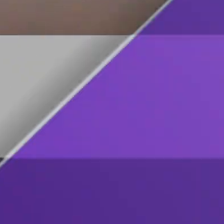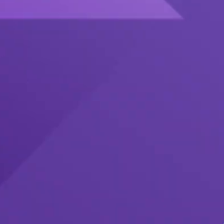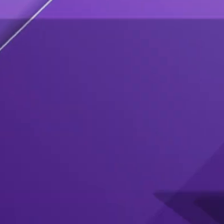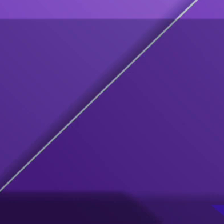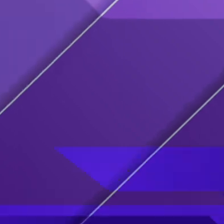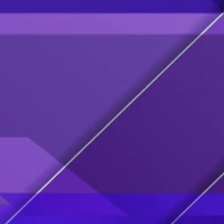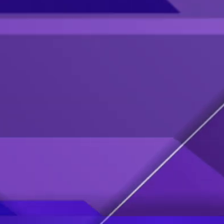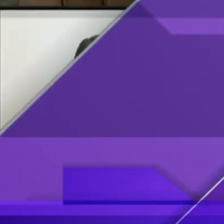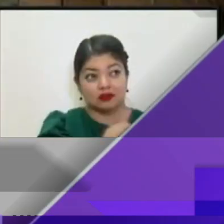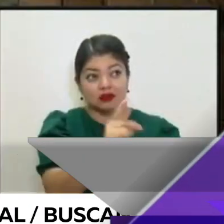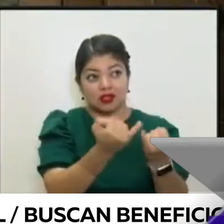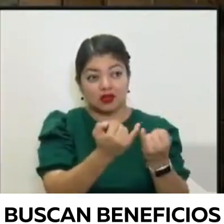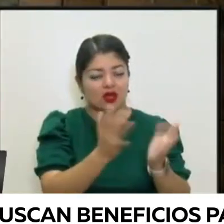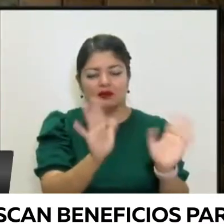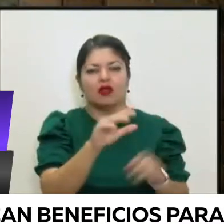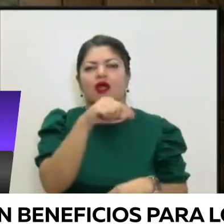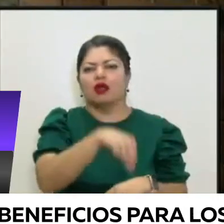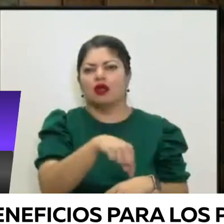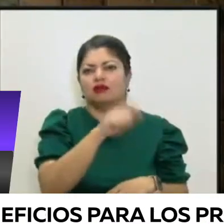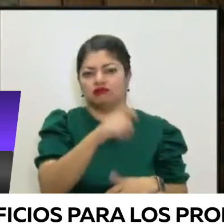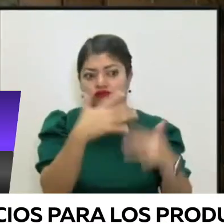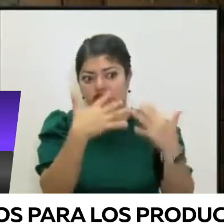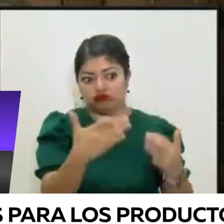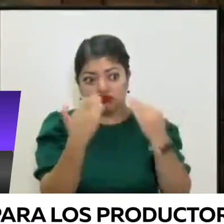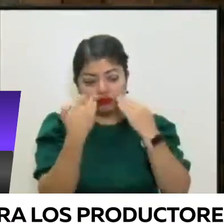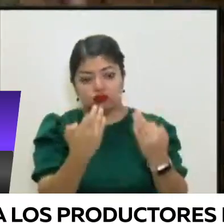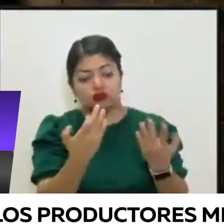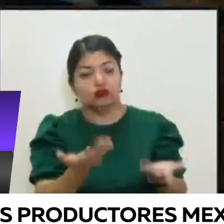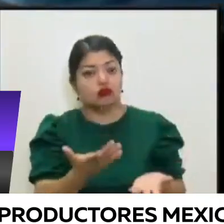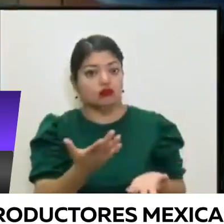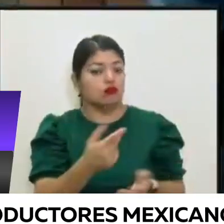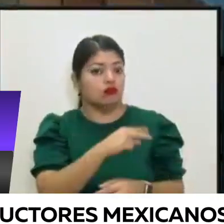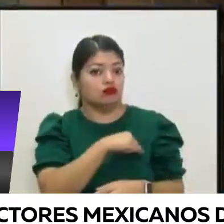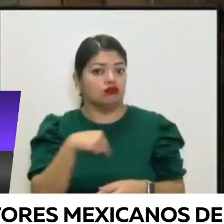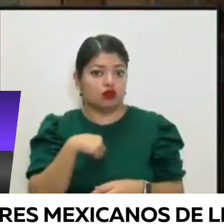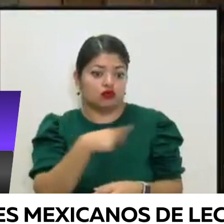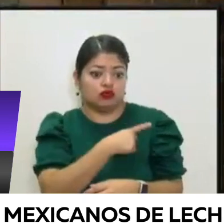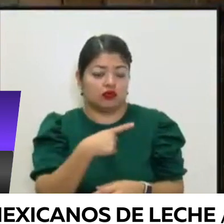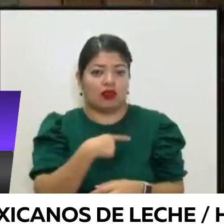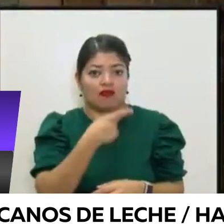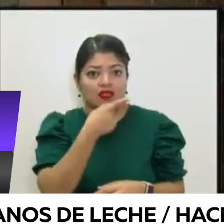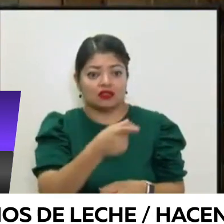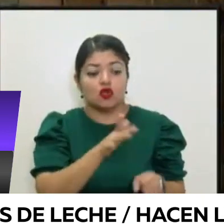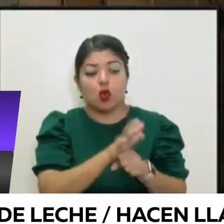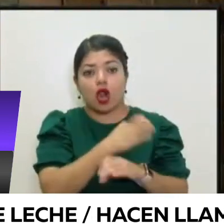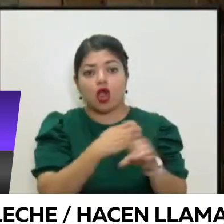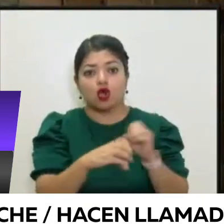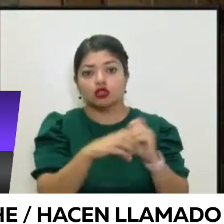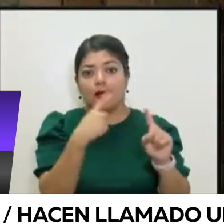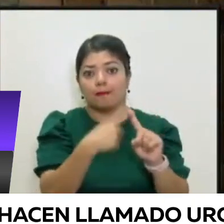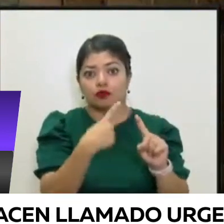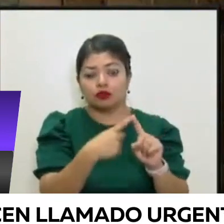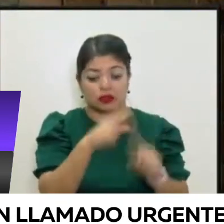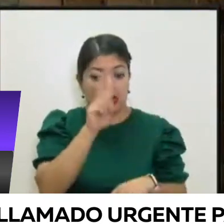precio. Pero también aquí, en esta tribuna, tenemos que decir las cosas que se han hecho bien. Y la verdad es que en los